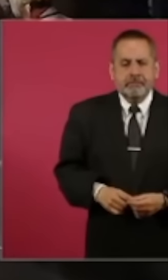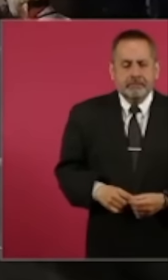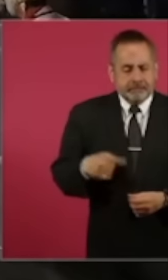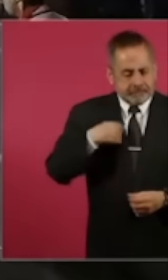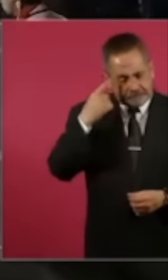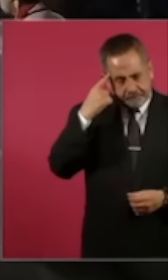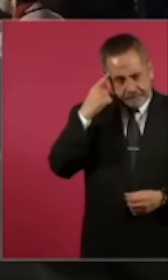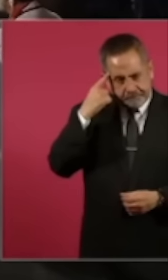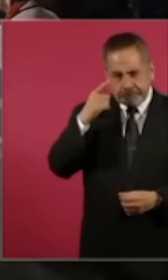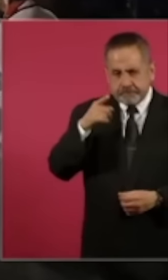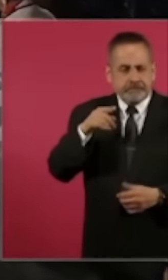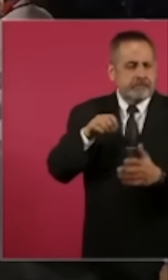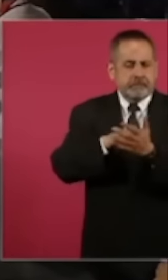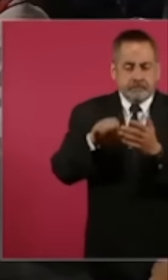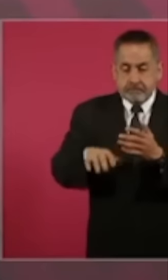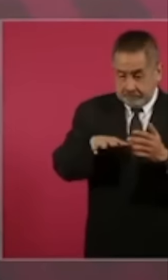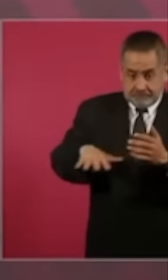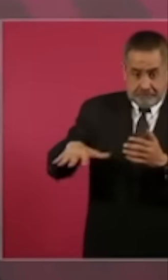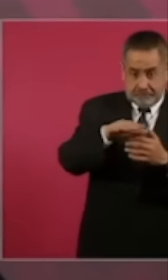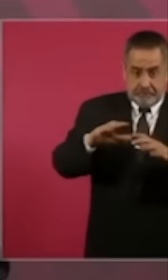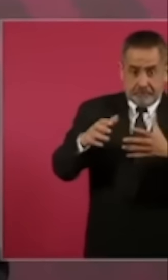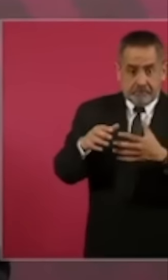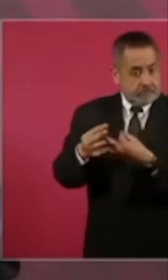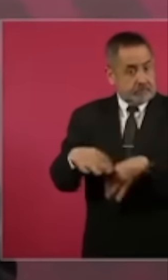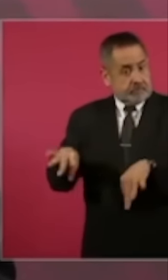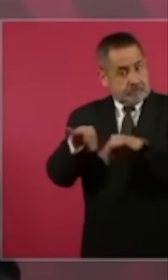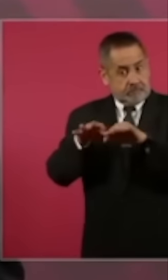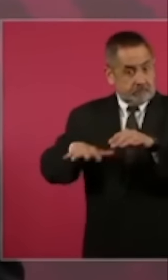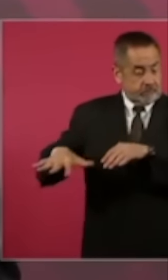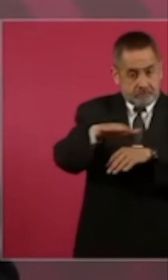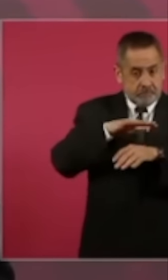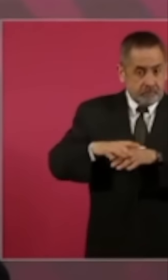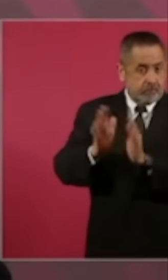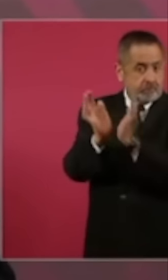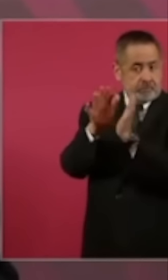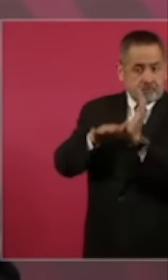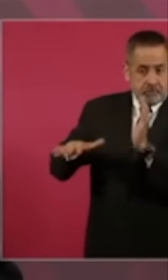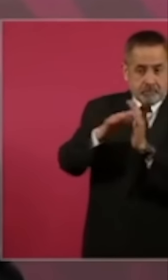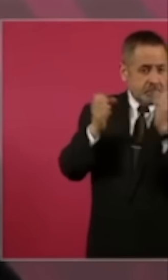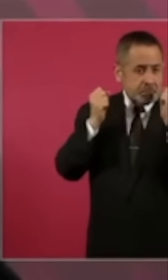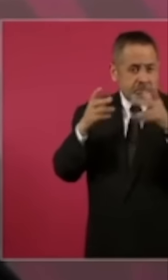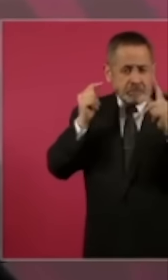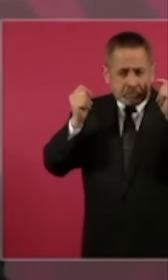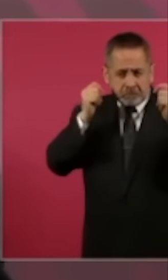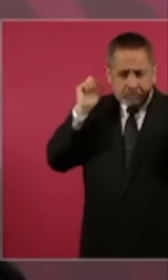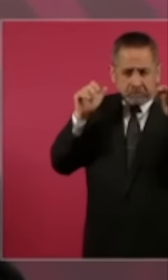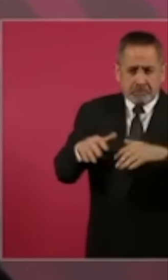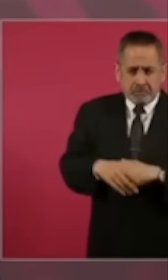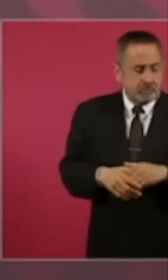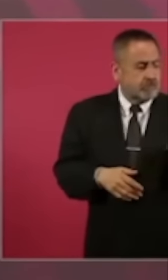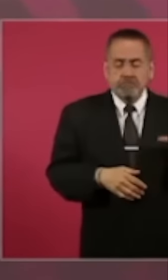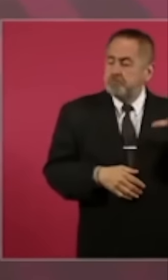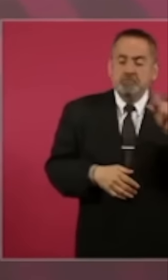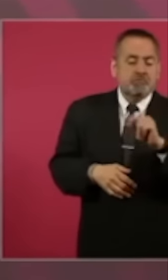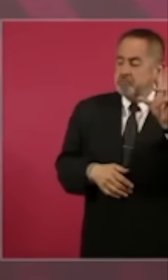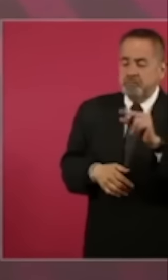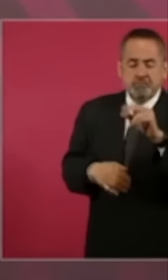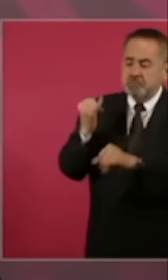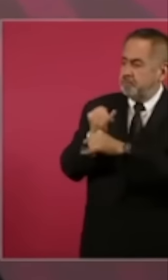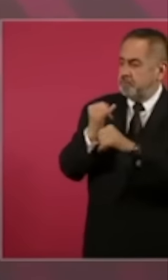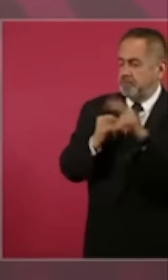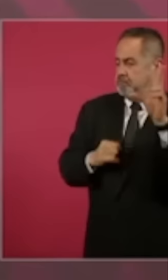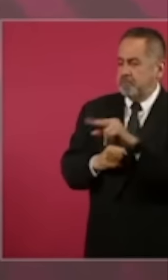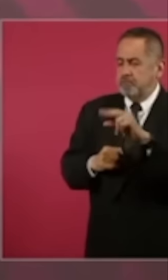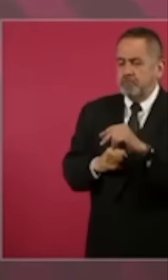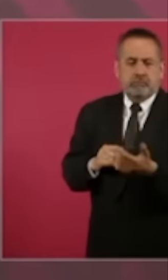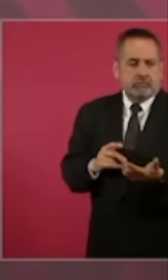poniendo el ejemplo de una de las regiones más importantes, son los centros turísticos más importantes del país. Pues no, por